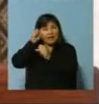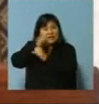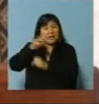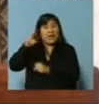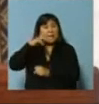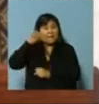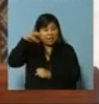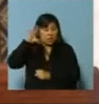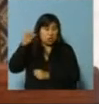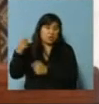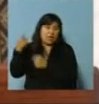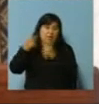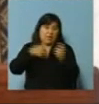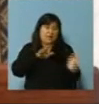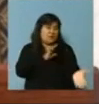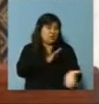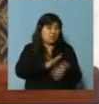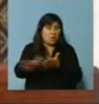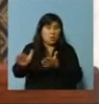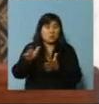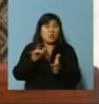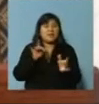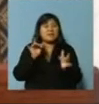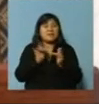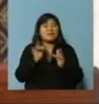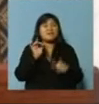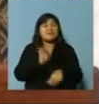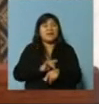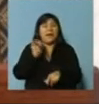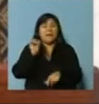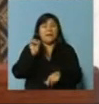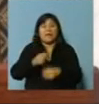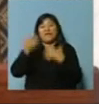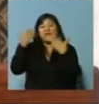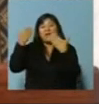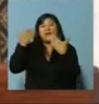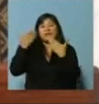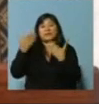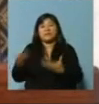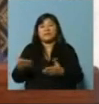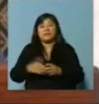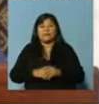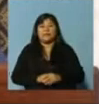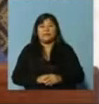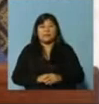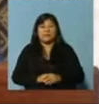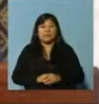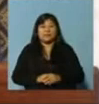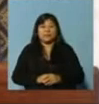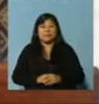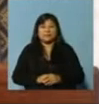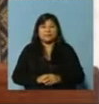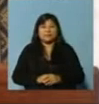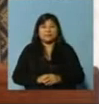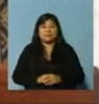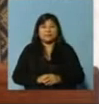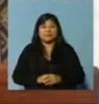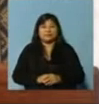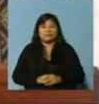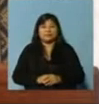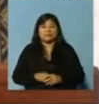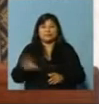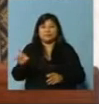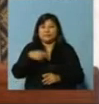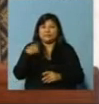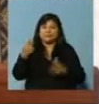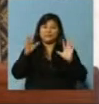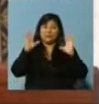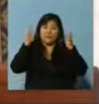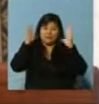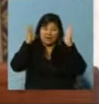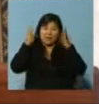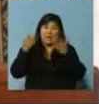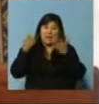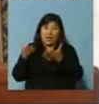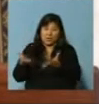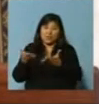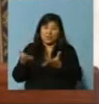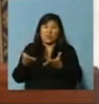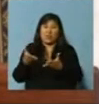Así que eso también, felicitarle a la ingeniera, que no sé si habrá venido, así que un fuerte aplauso para